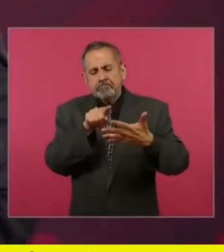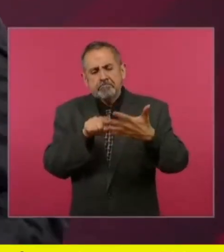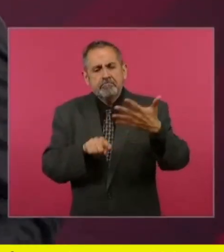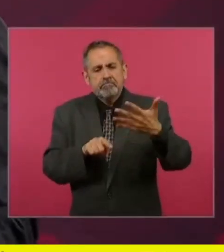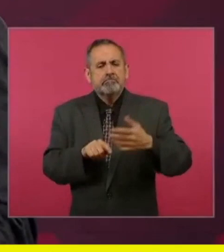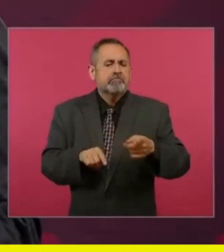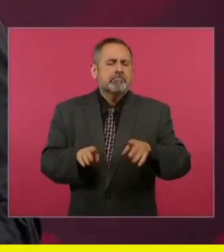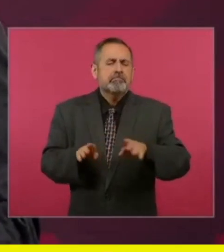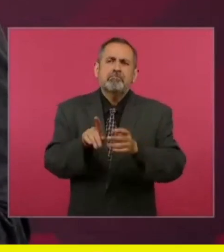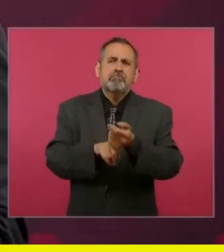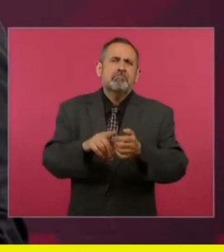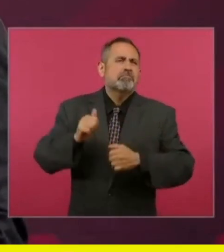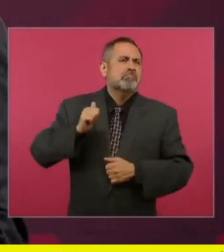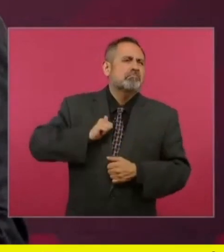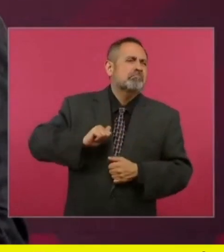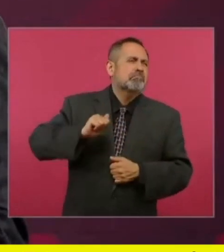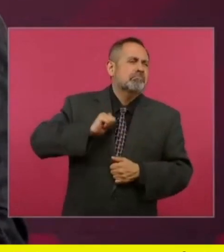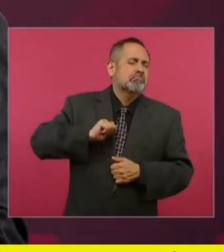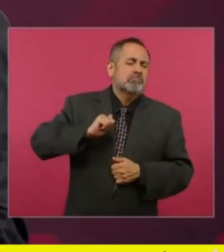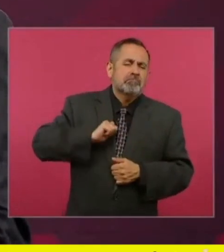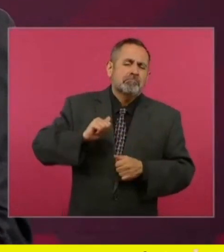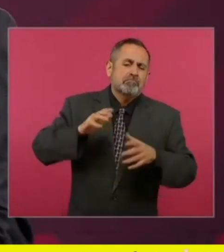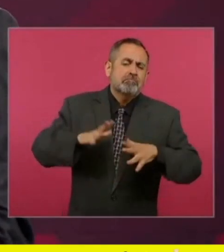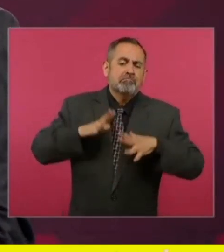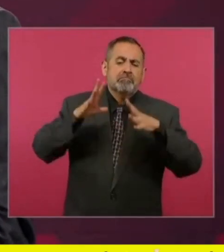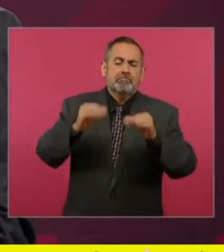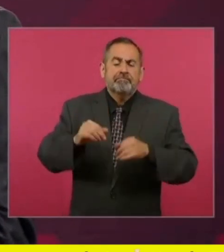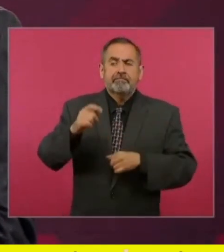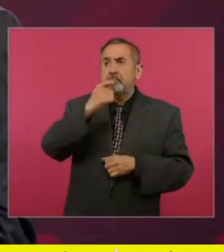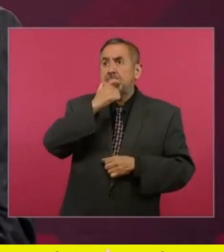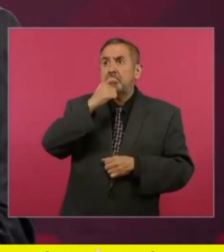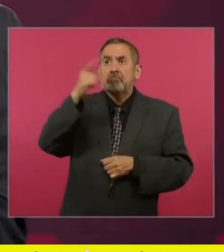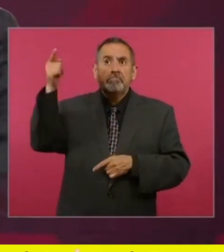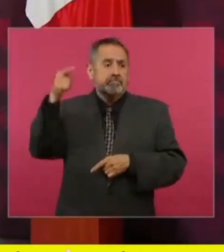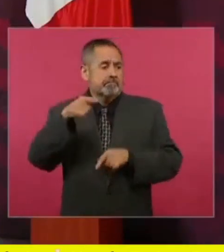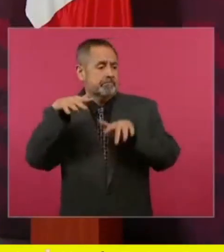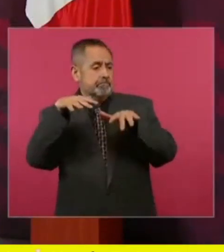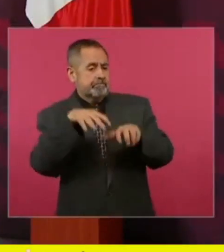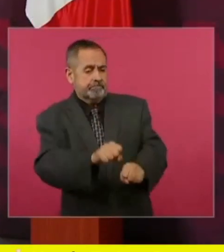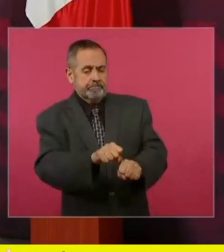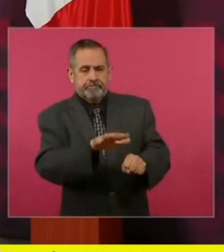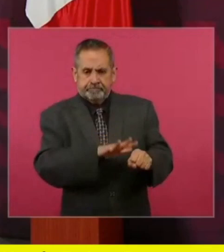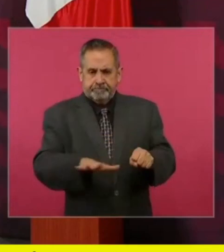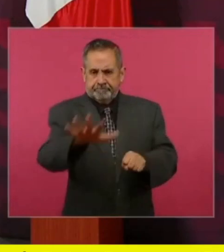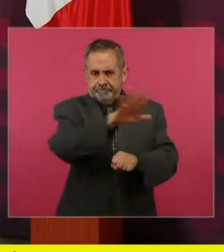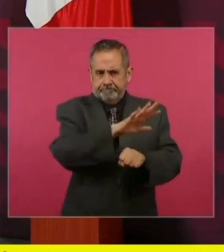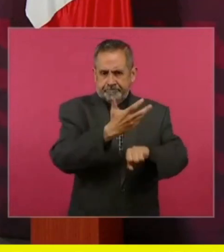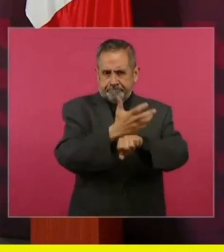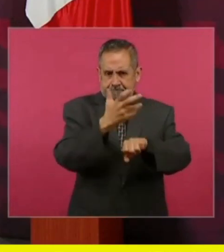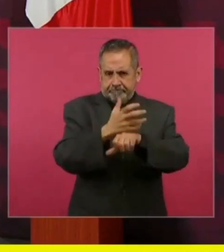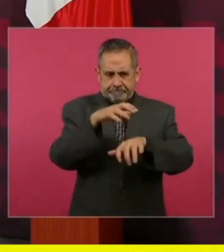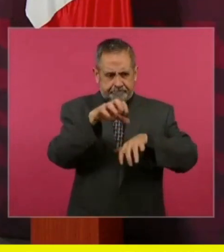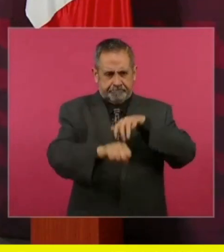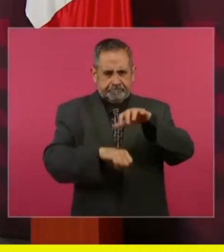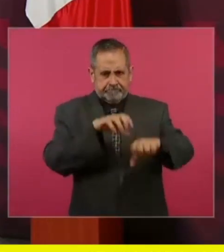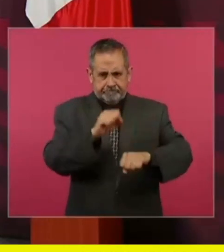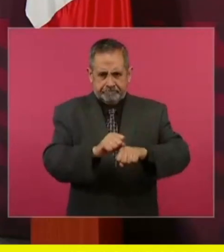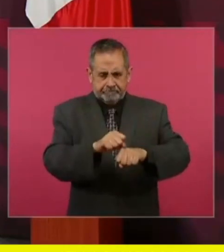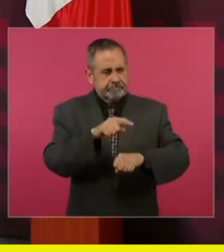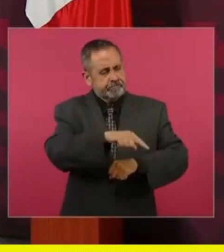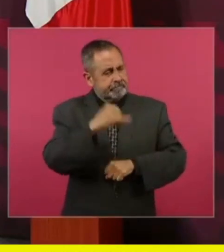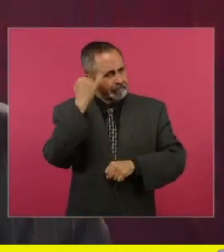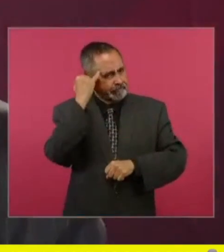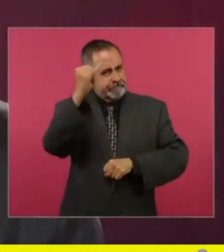primeros colonos que llegan a Estados Unidos y llevan el método